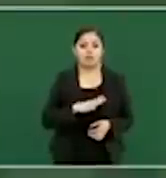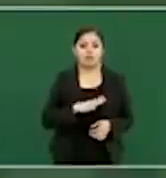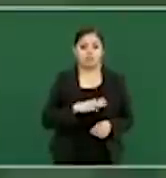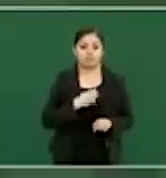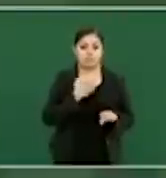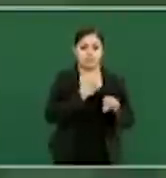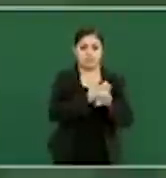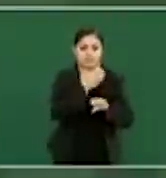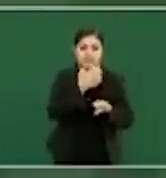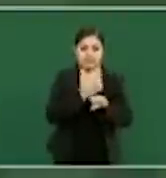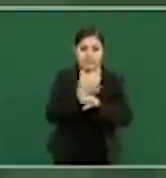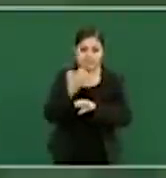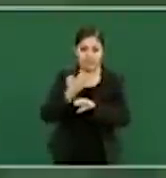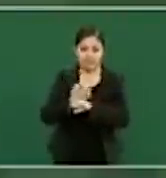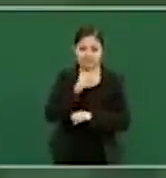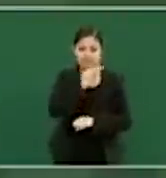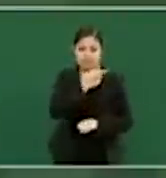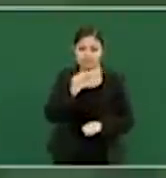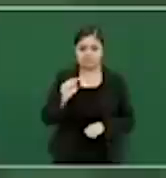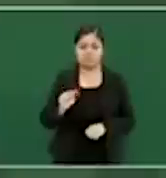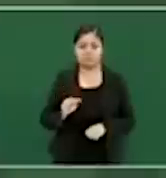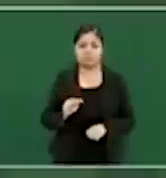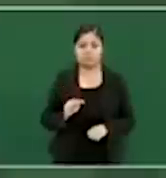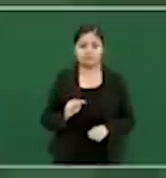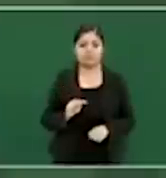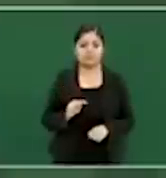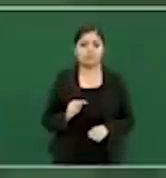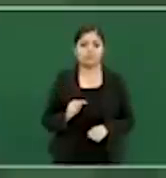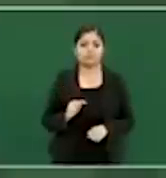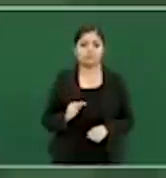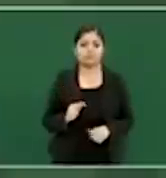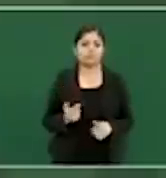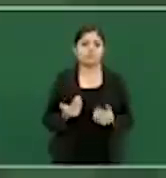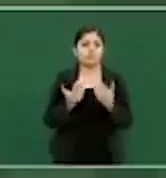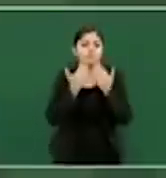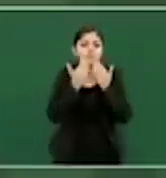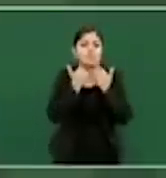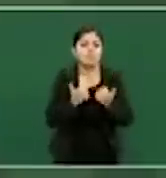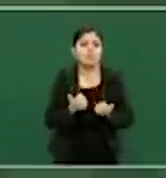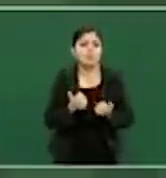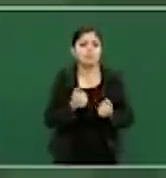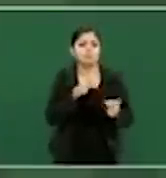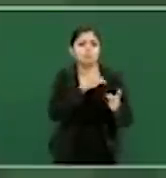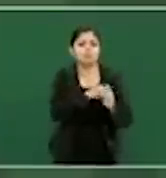estados donde no hay homicidios.